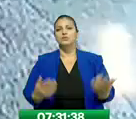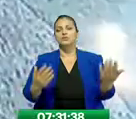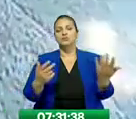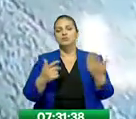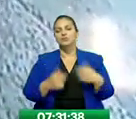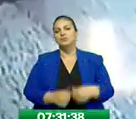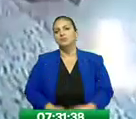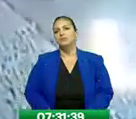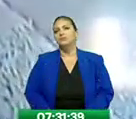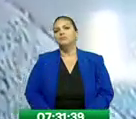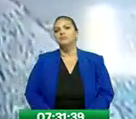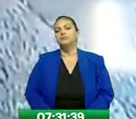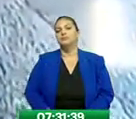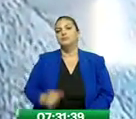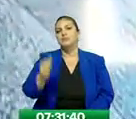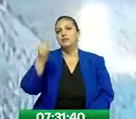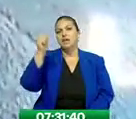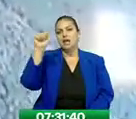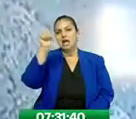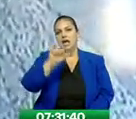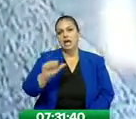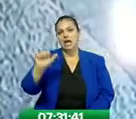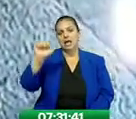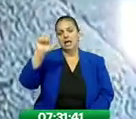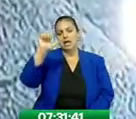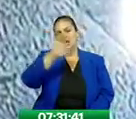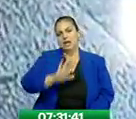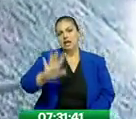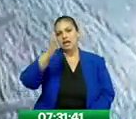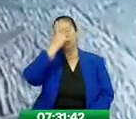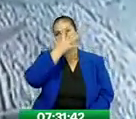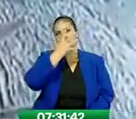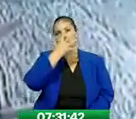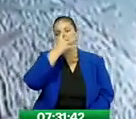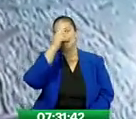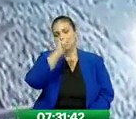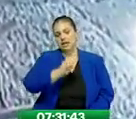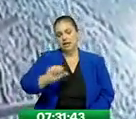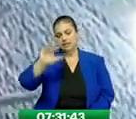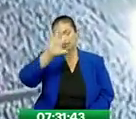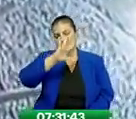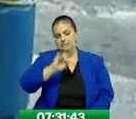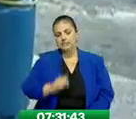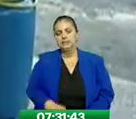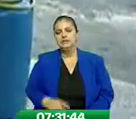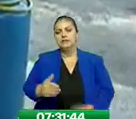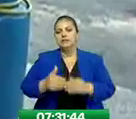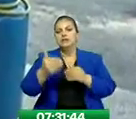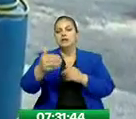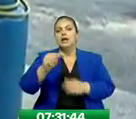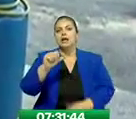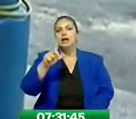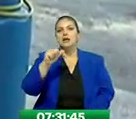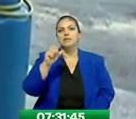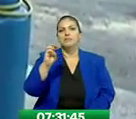Almendros. 5 o 6 veces que van asaltando así a cualquier hora, así de noche, no, de día, antes aquí.